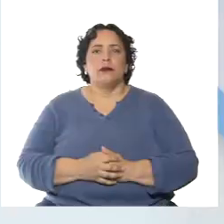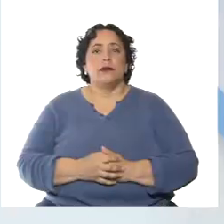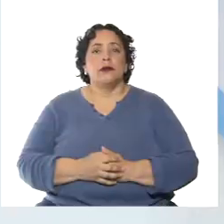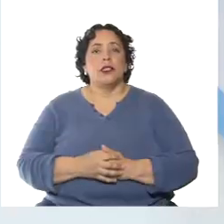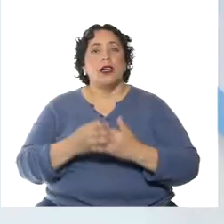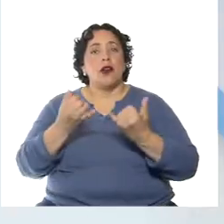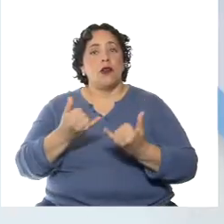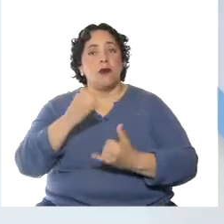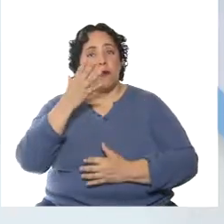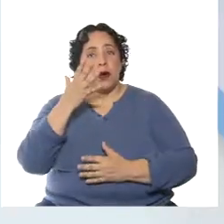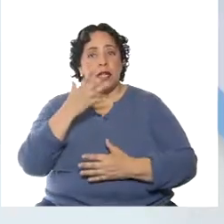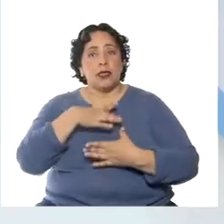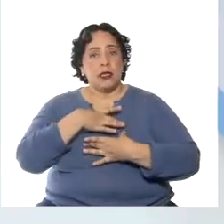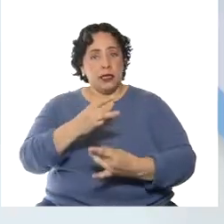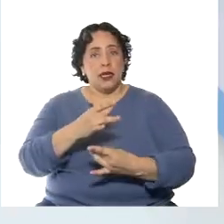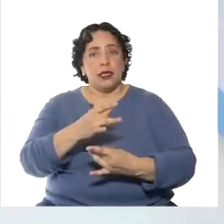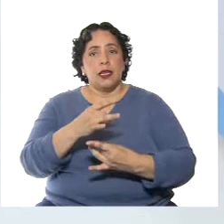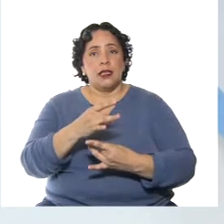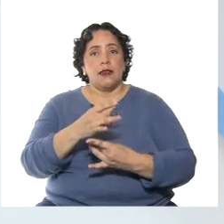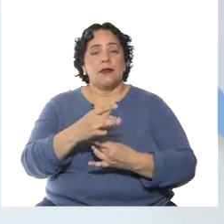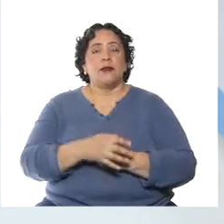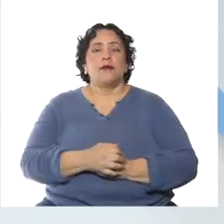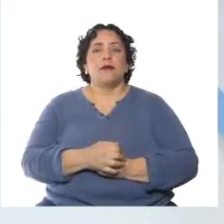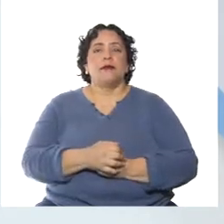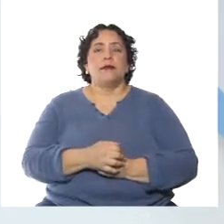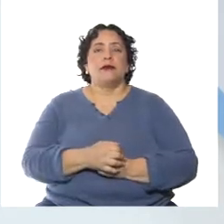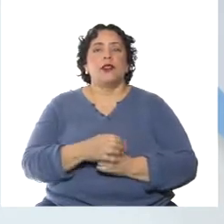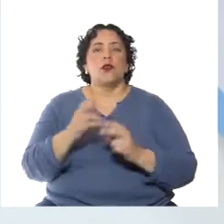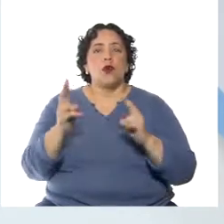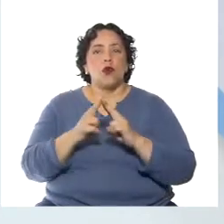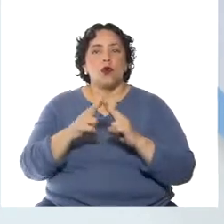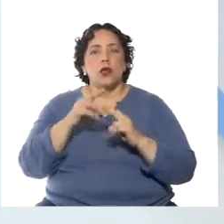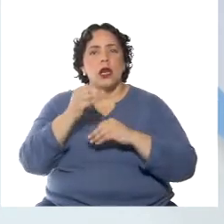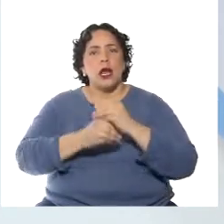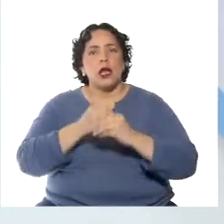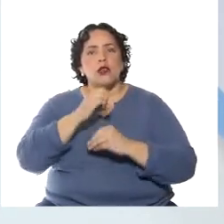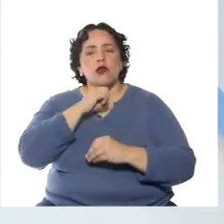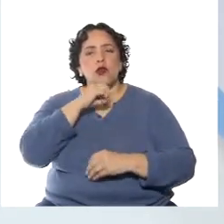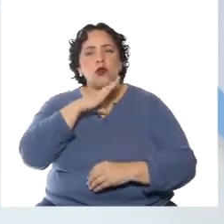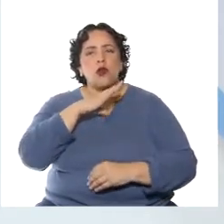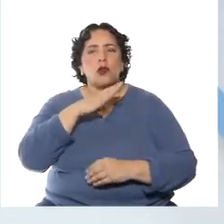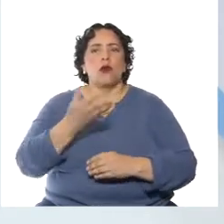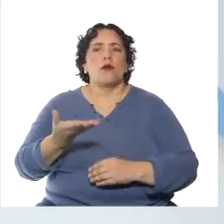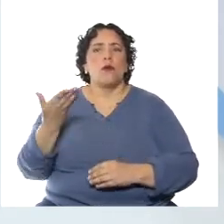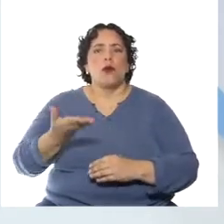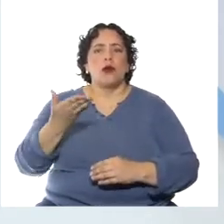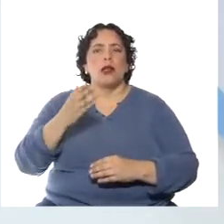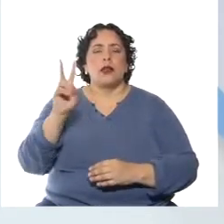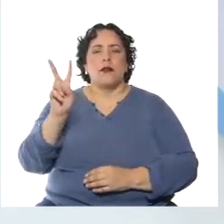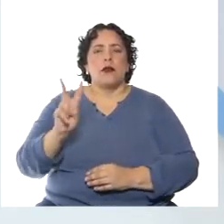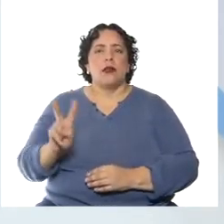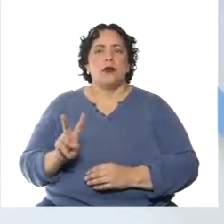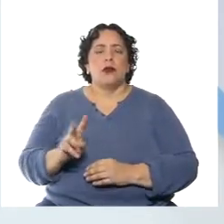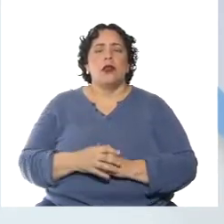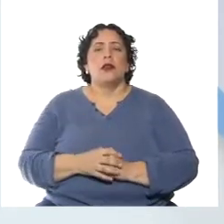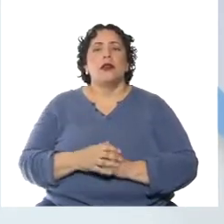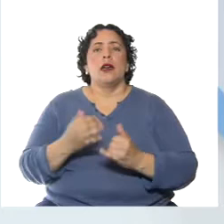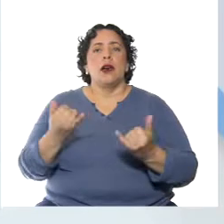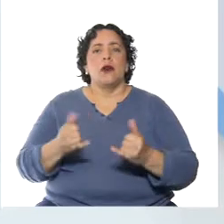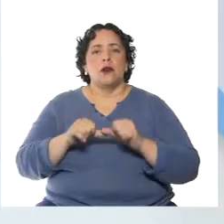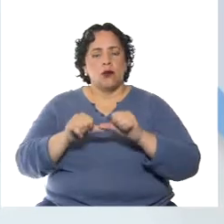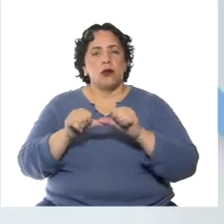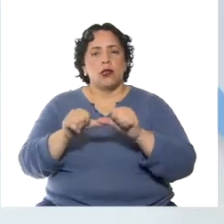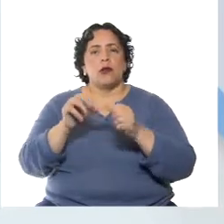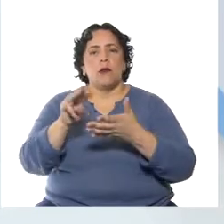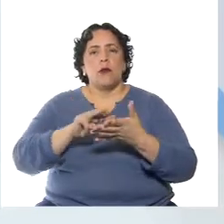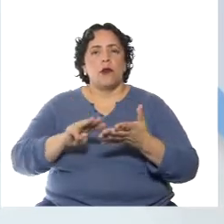¿Y qué les pareció? Muy interesante, ¿verdad? Conocer los hechos históricos y significativos de nuestro país. Pero debemos